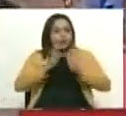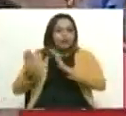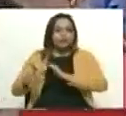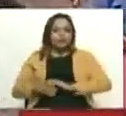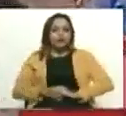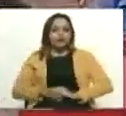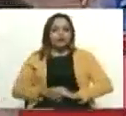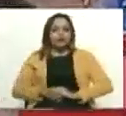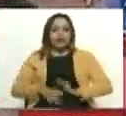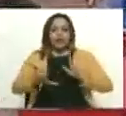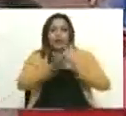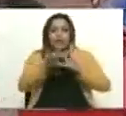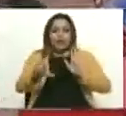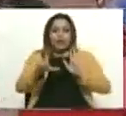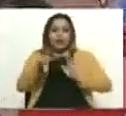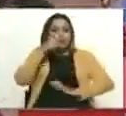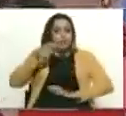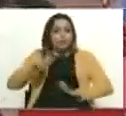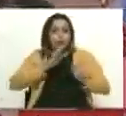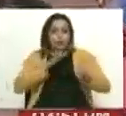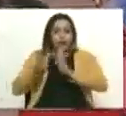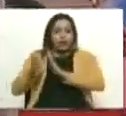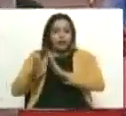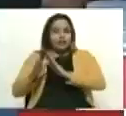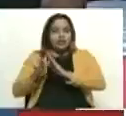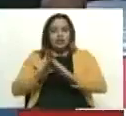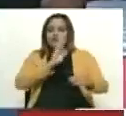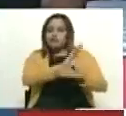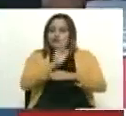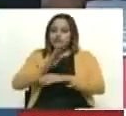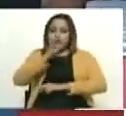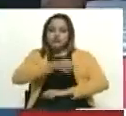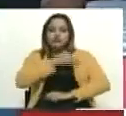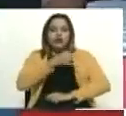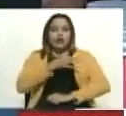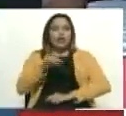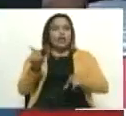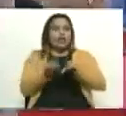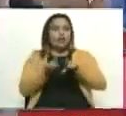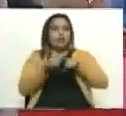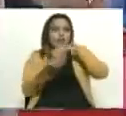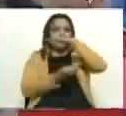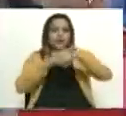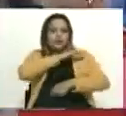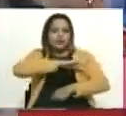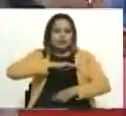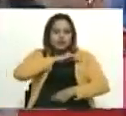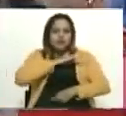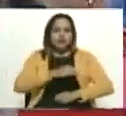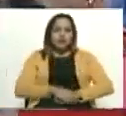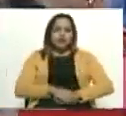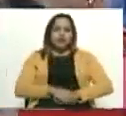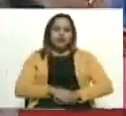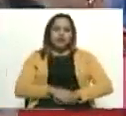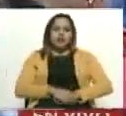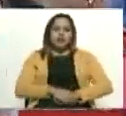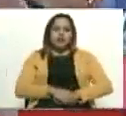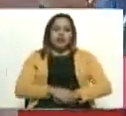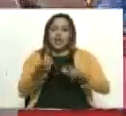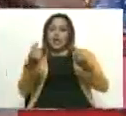leyes del Poder Popular, de las leyes de protección social que tenemos, como son la de las bases de emisiones, como son la de la economía comunal, que es